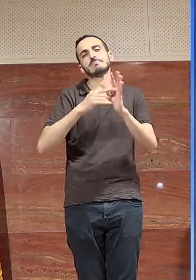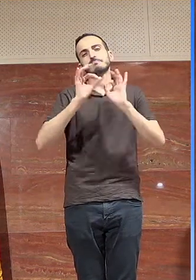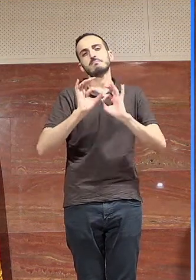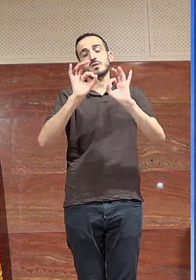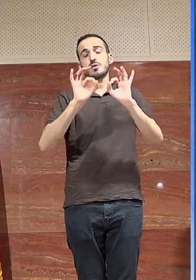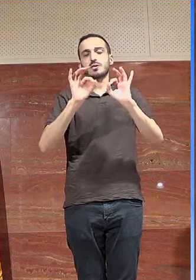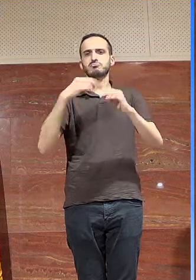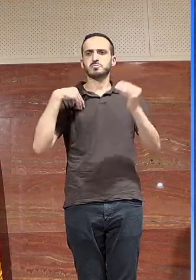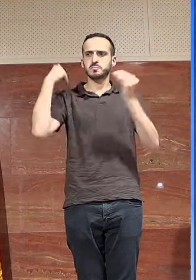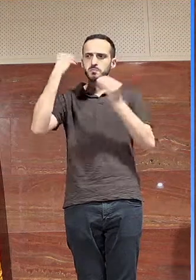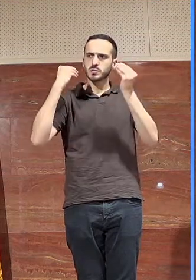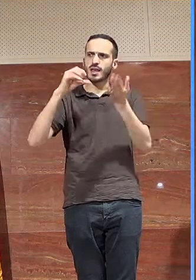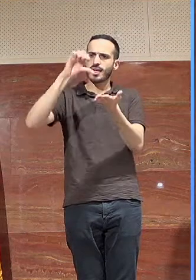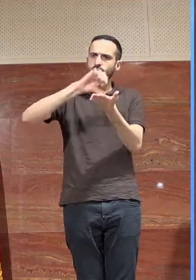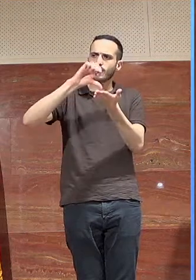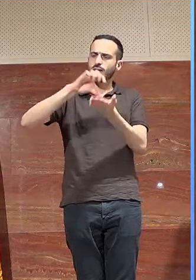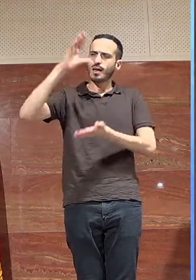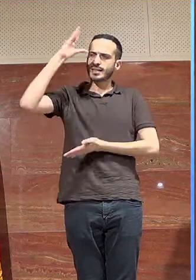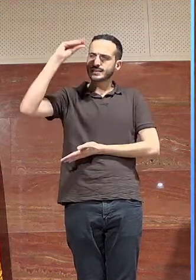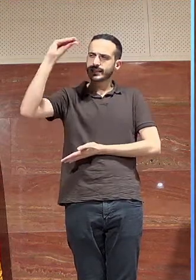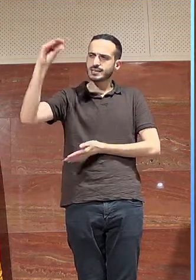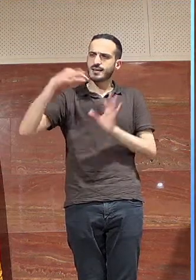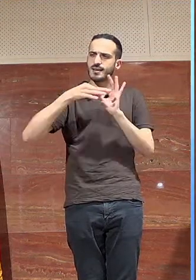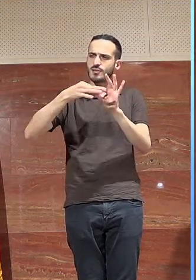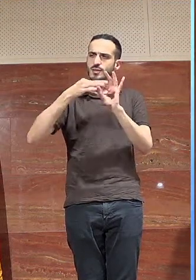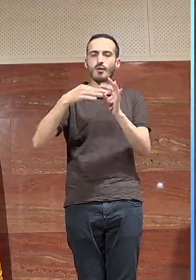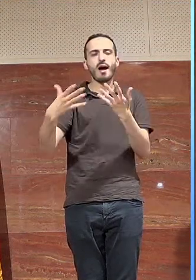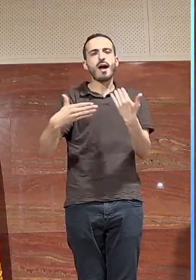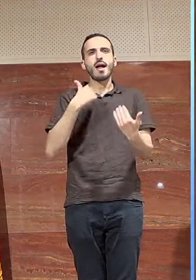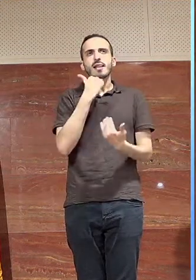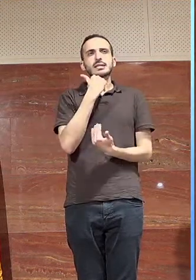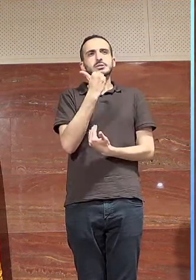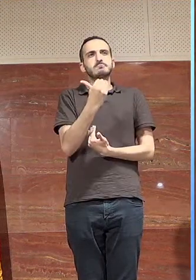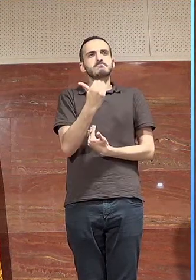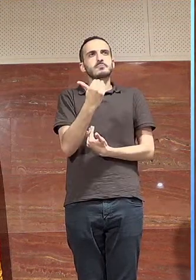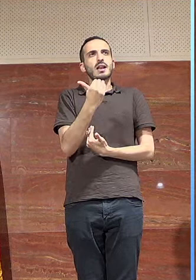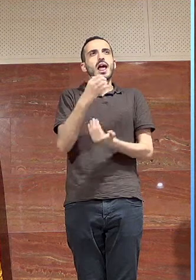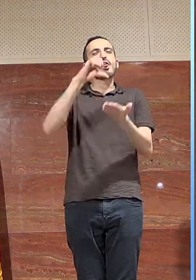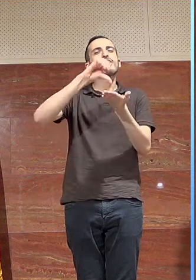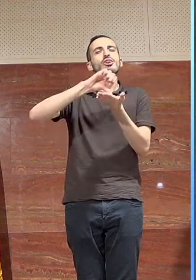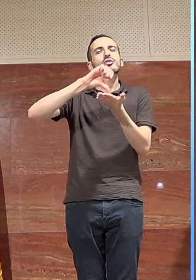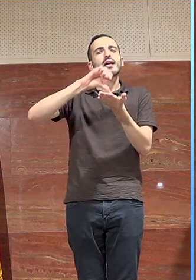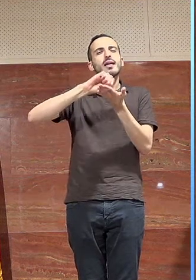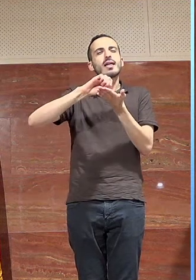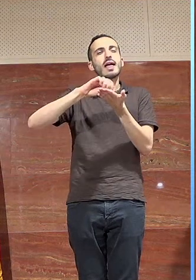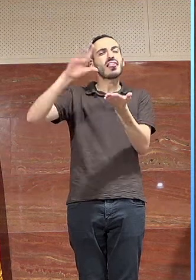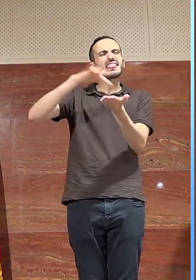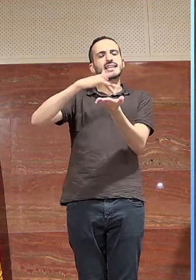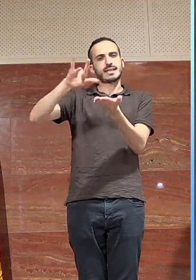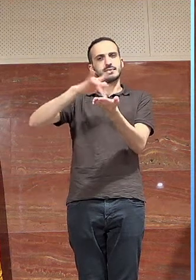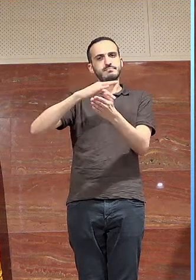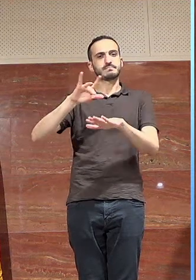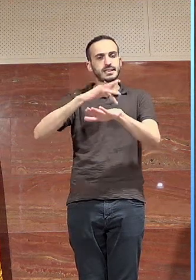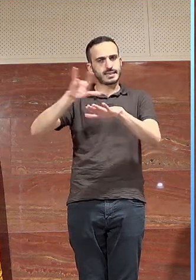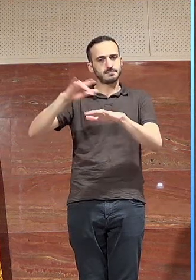la ciudad inteligente como algo más o menos equivalente a una ciudad digital, ¿no? Primer